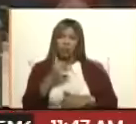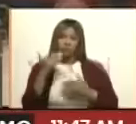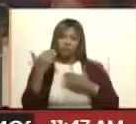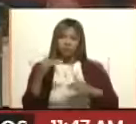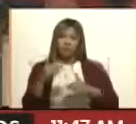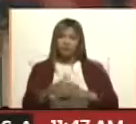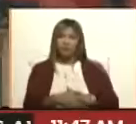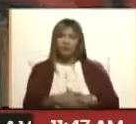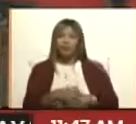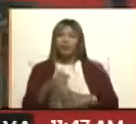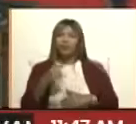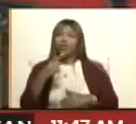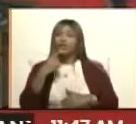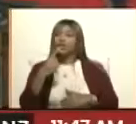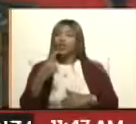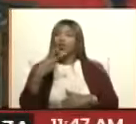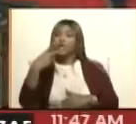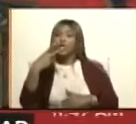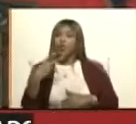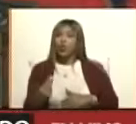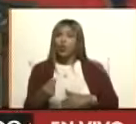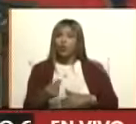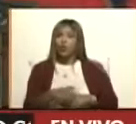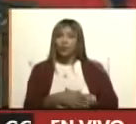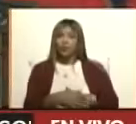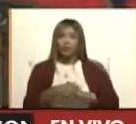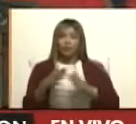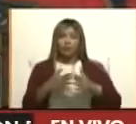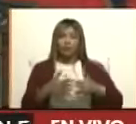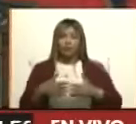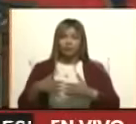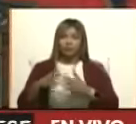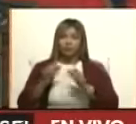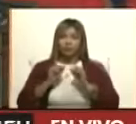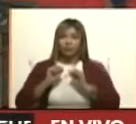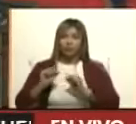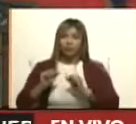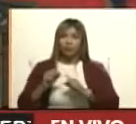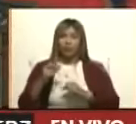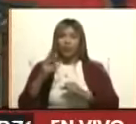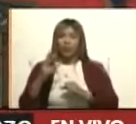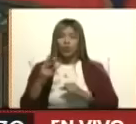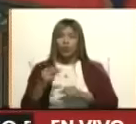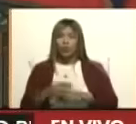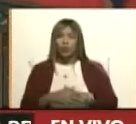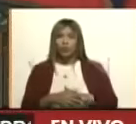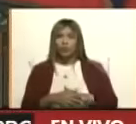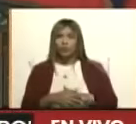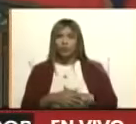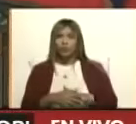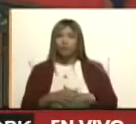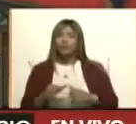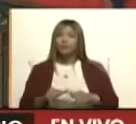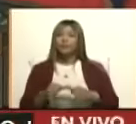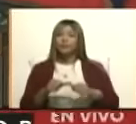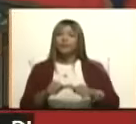dijeron no al imperialismo, no al